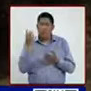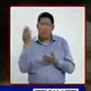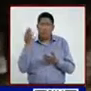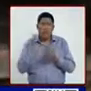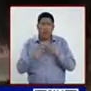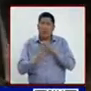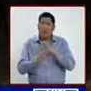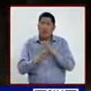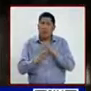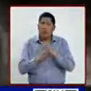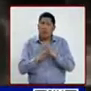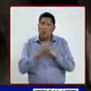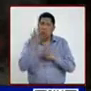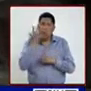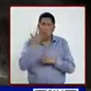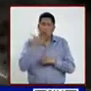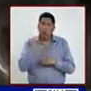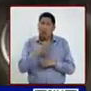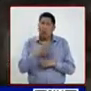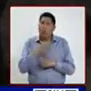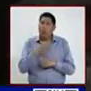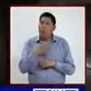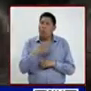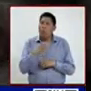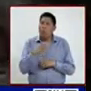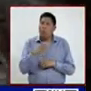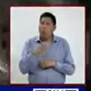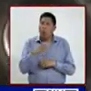este Volvo de color blanco que usted está observando,